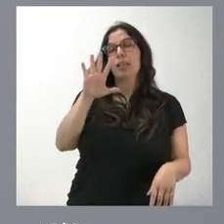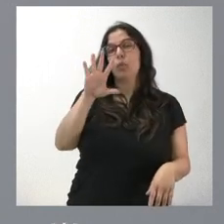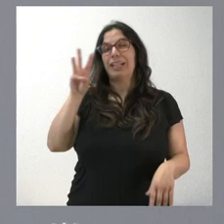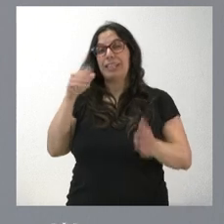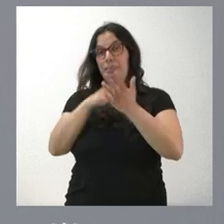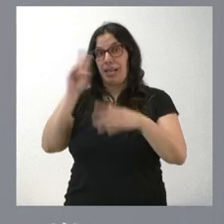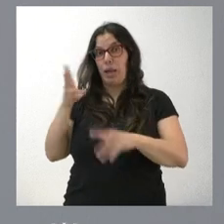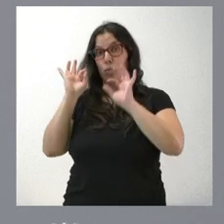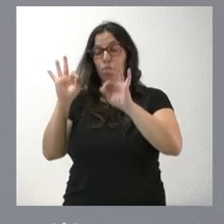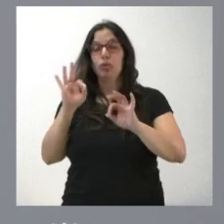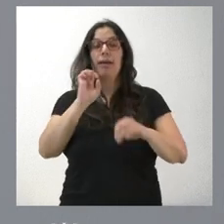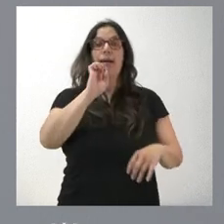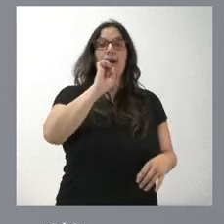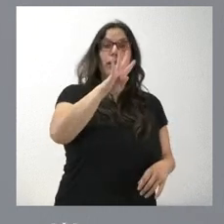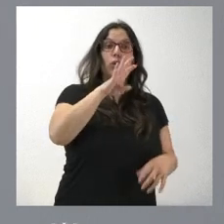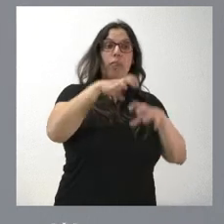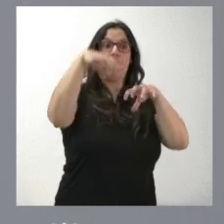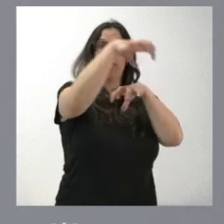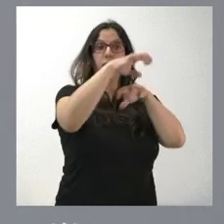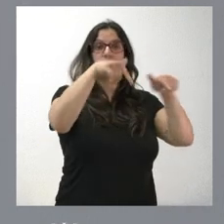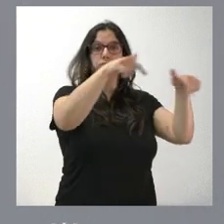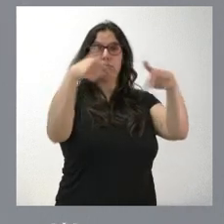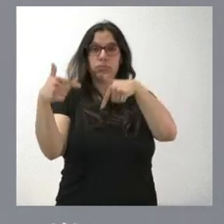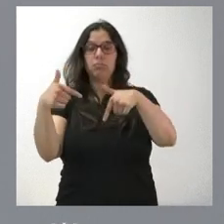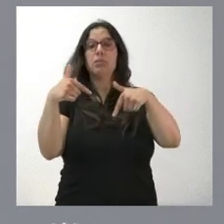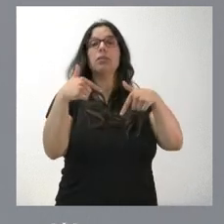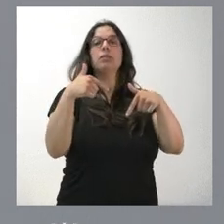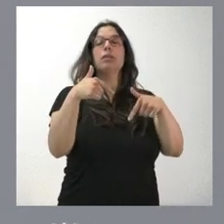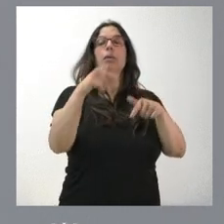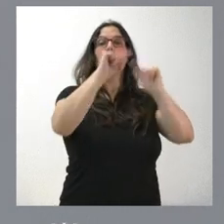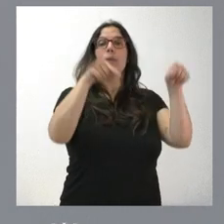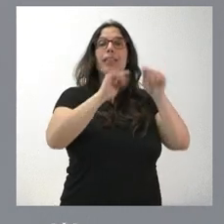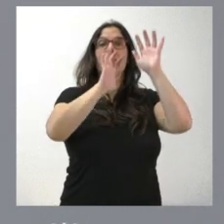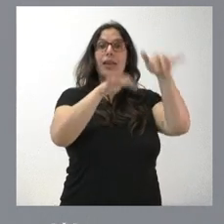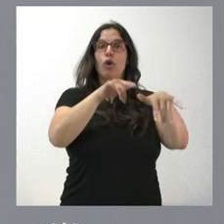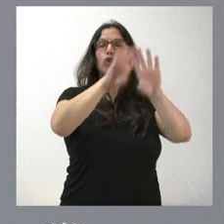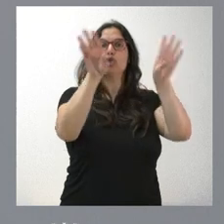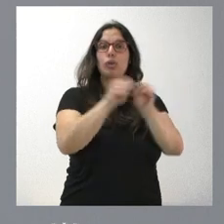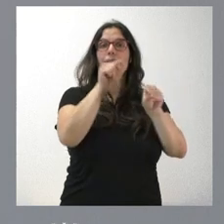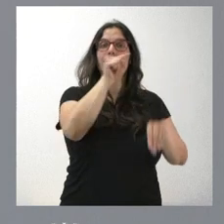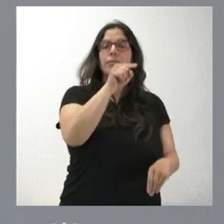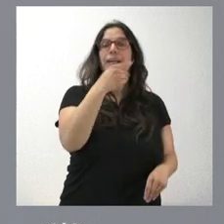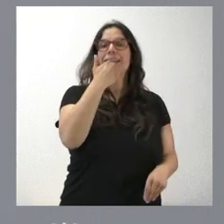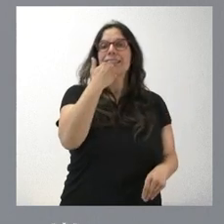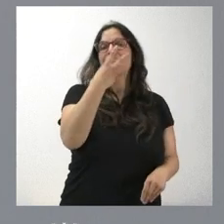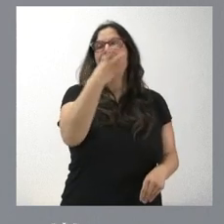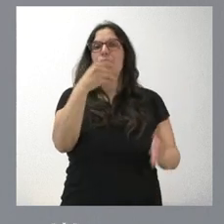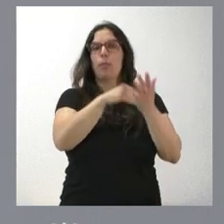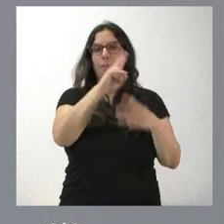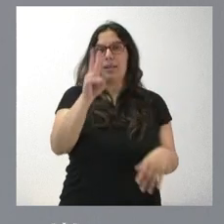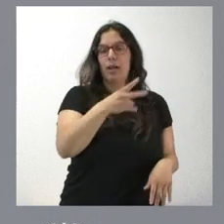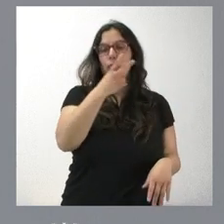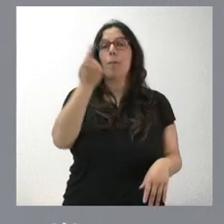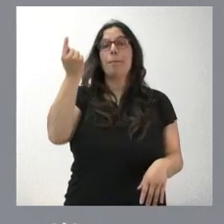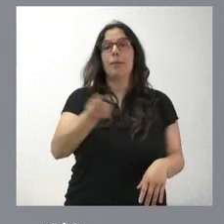253,000 euros, y de 14 puntos de vertido de residuos inertes en la provincia de León, por un importe cercano a los 300,000 euros. El